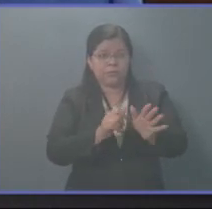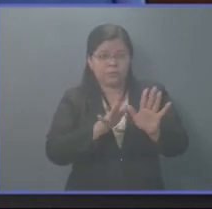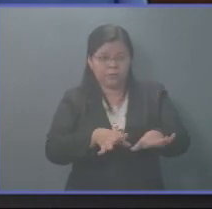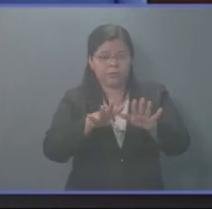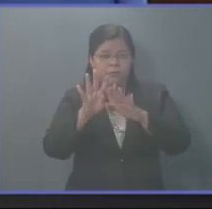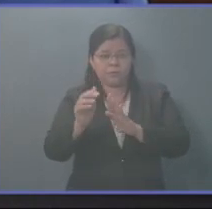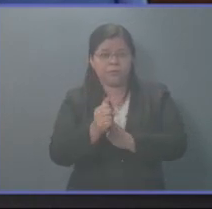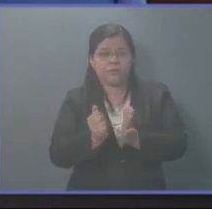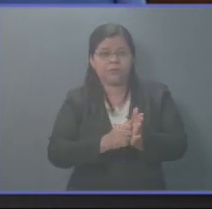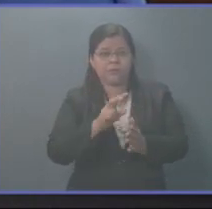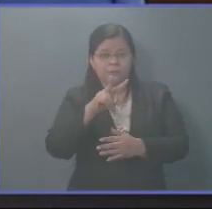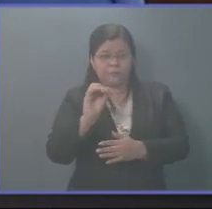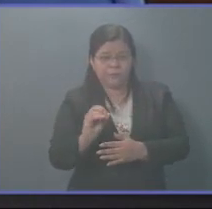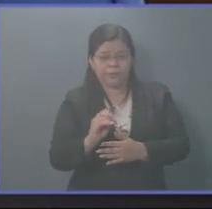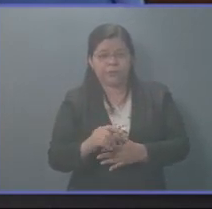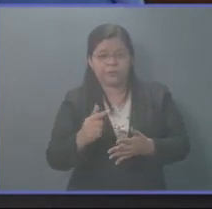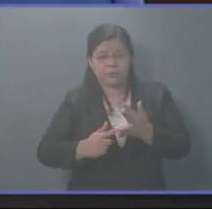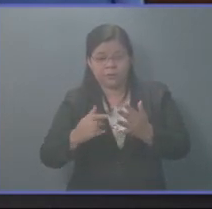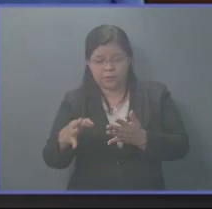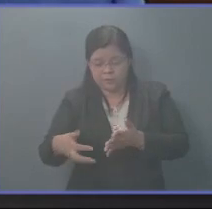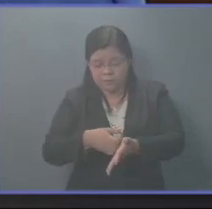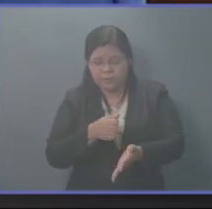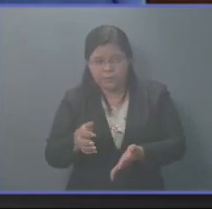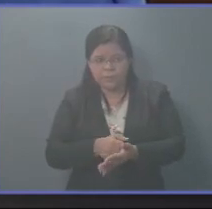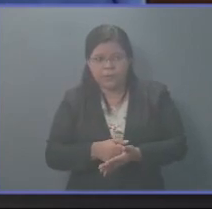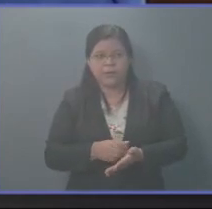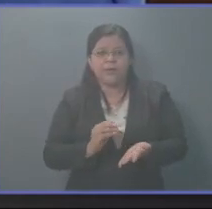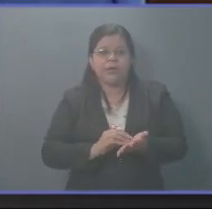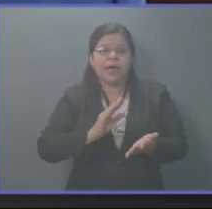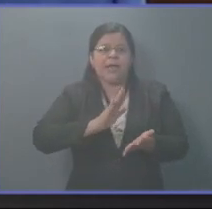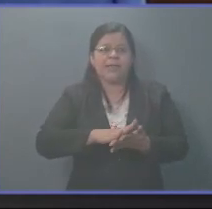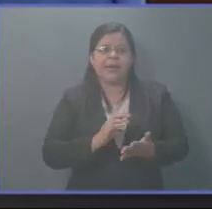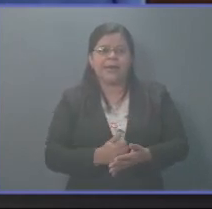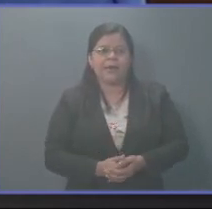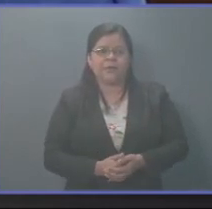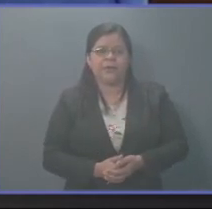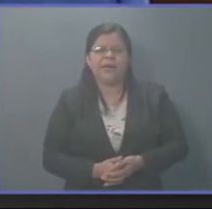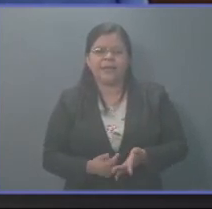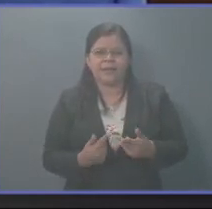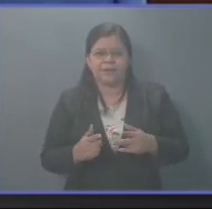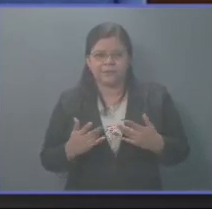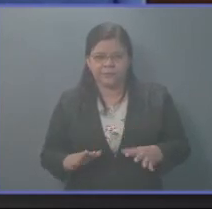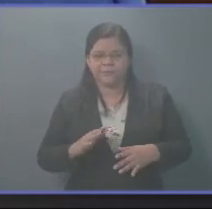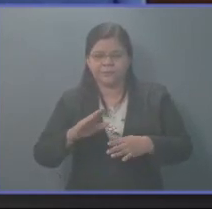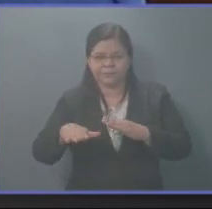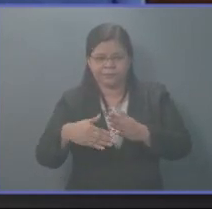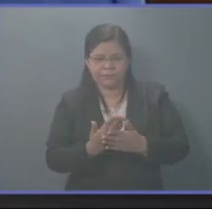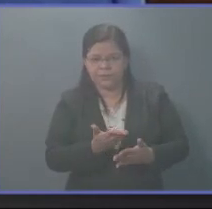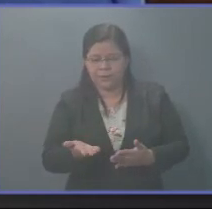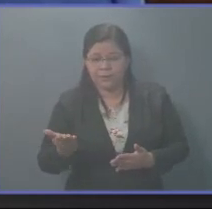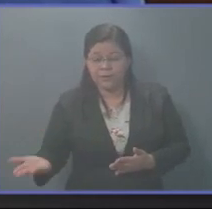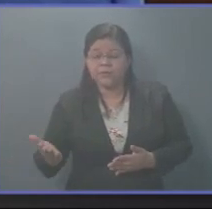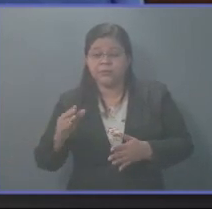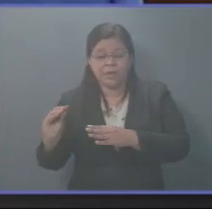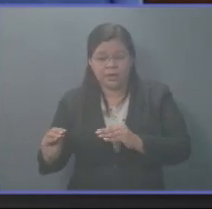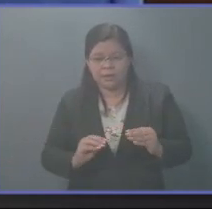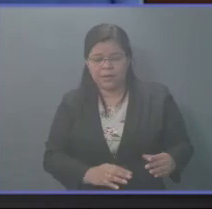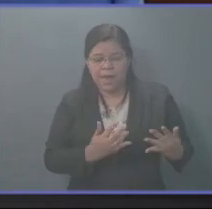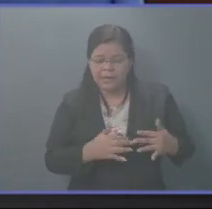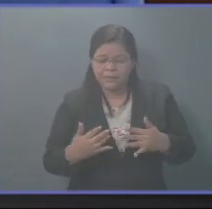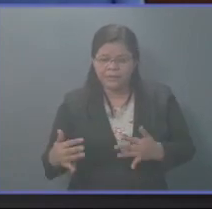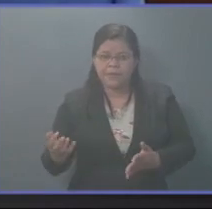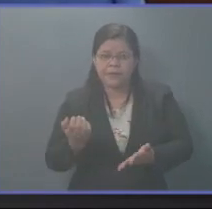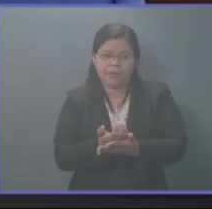ley, la base imponible de los impuestos específicos se determinará por cada bien que sea utilizado para el ejercicio de dichas actividades